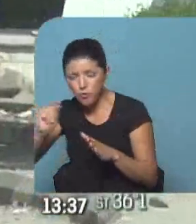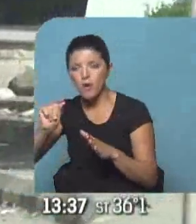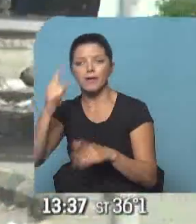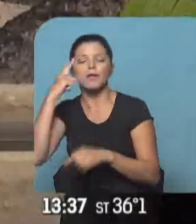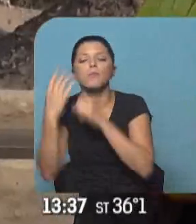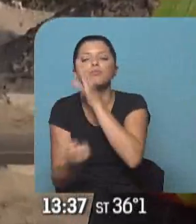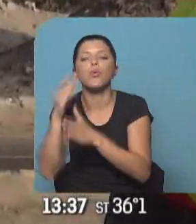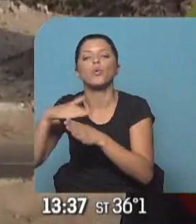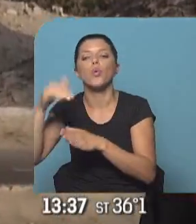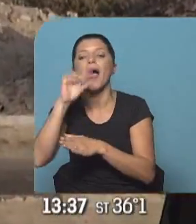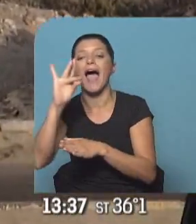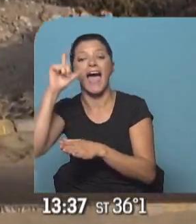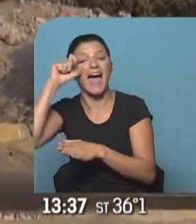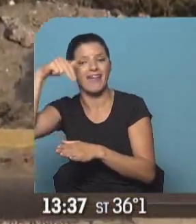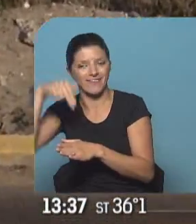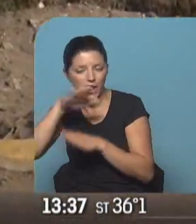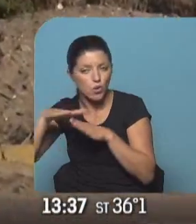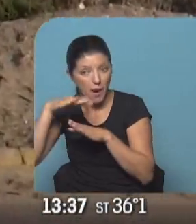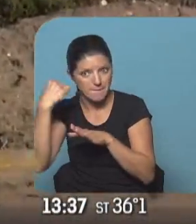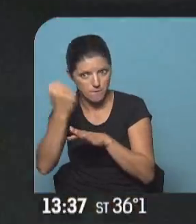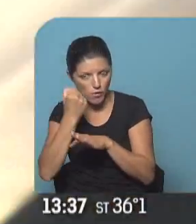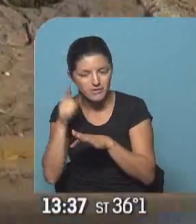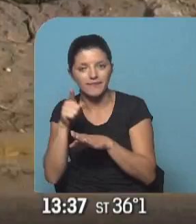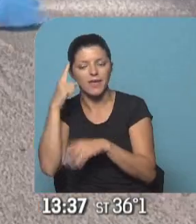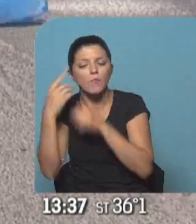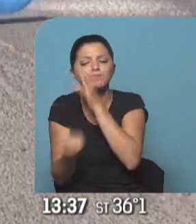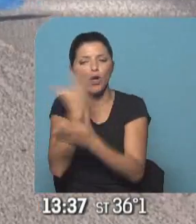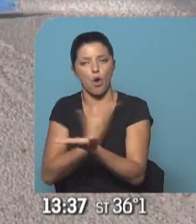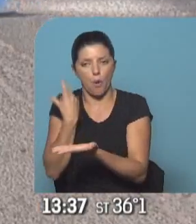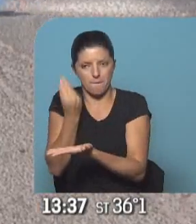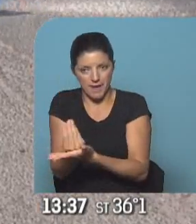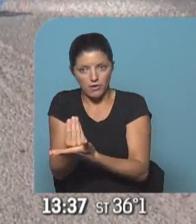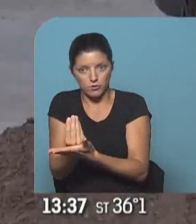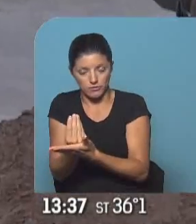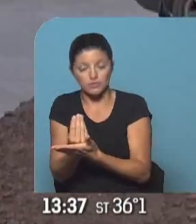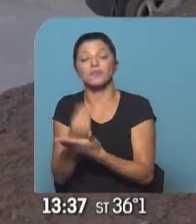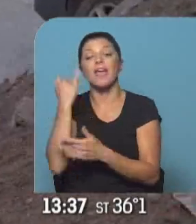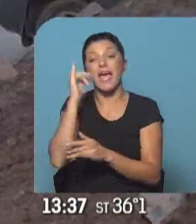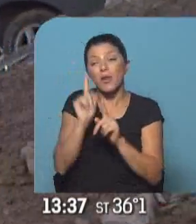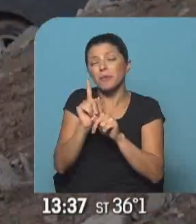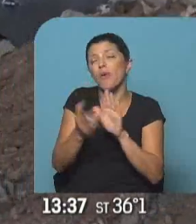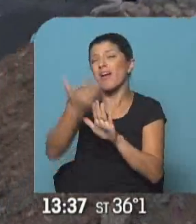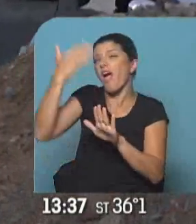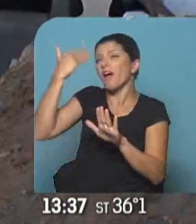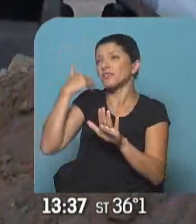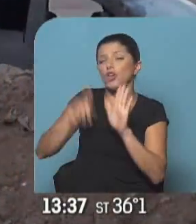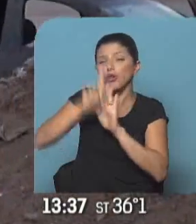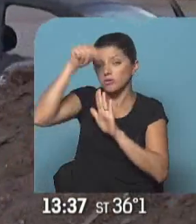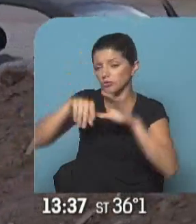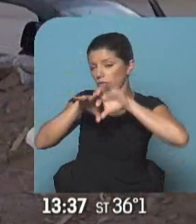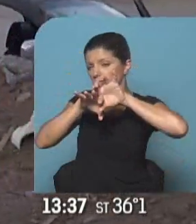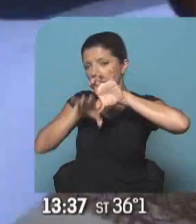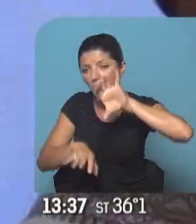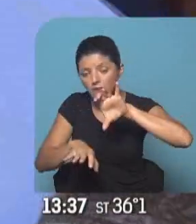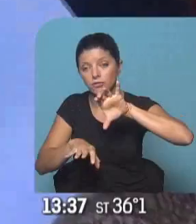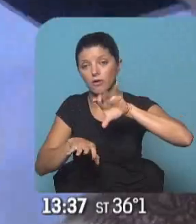gobierno en Adén, el otro gran polo urbano de Yemen, reeditando la separación entre el norte y el sur que existió hasta antes de los 90, en tanto